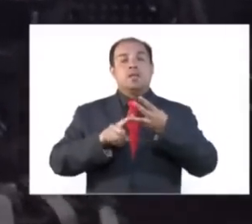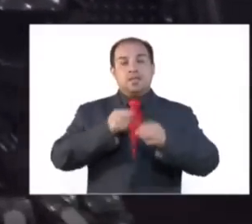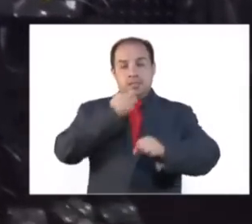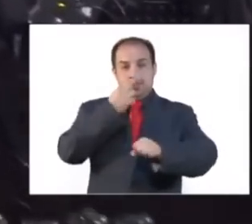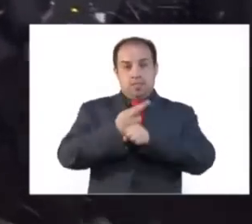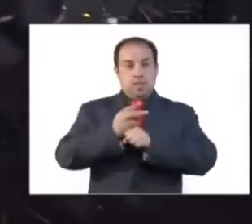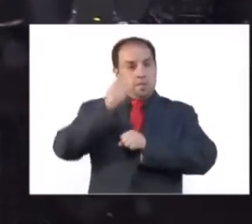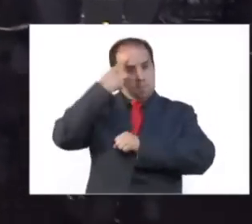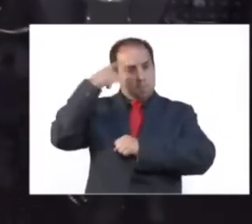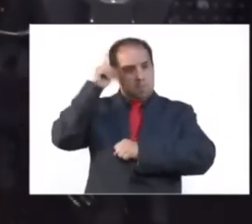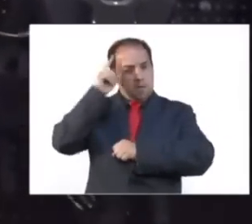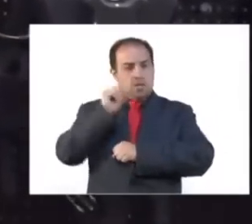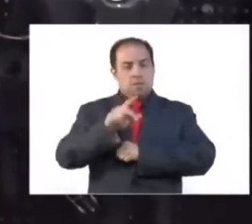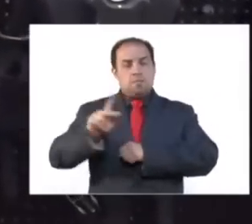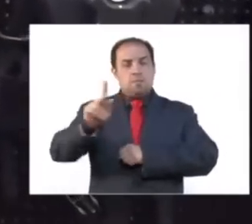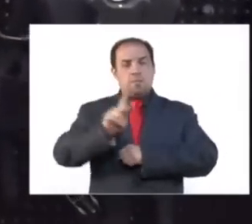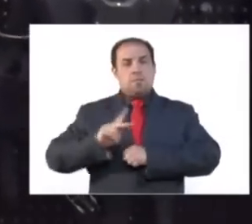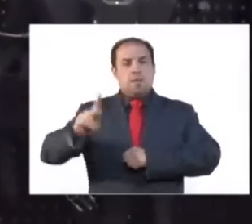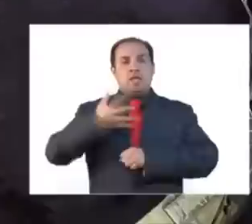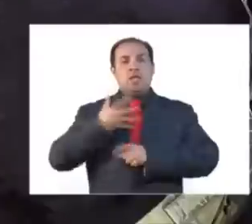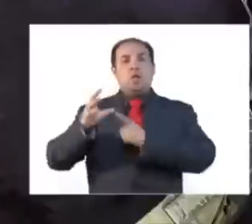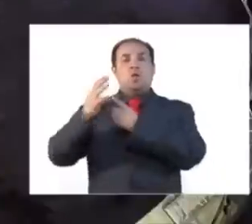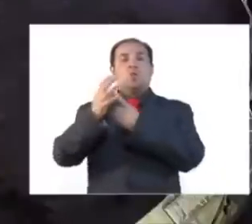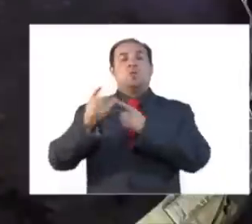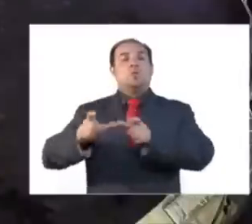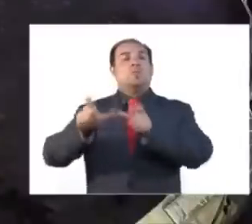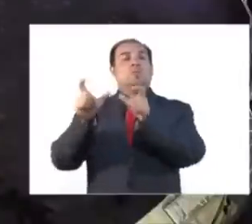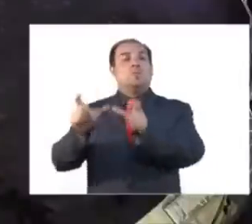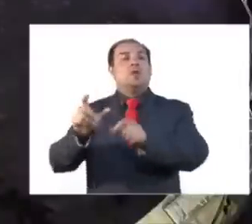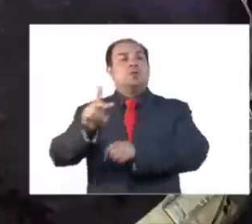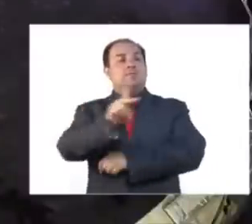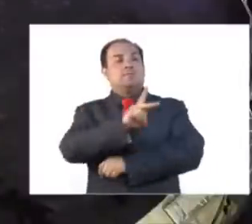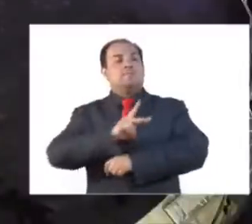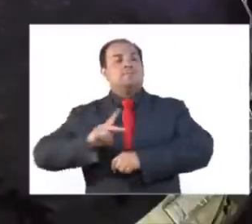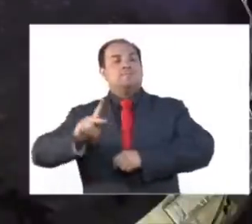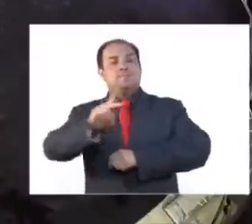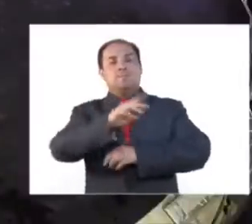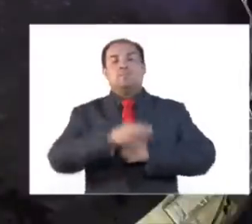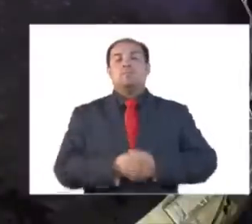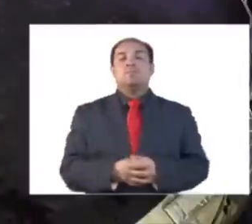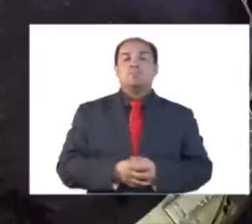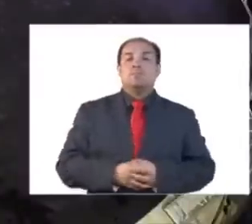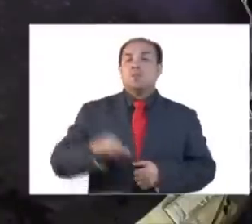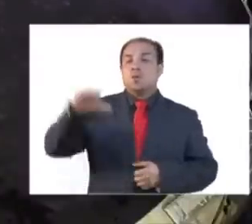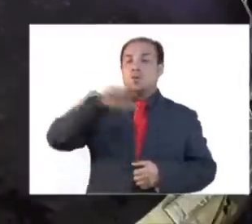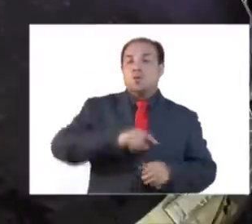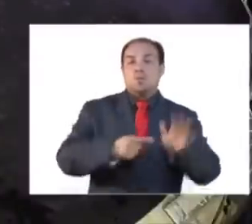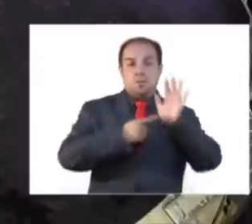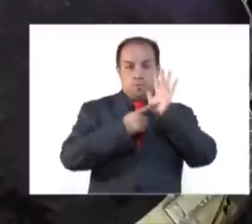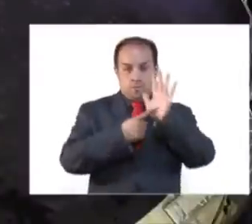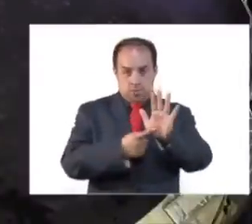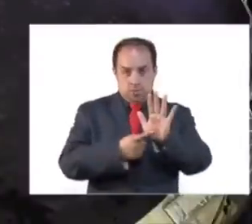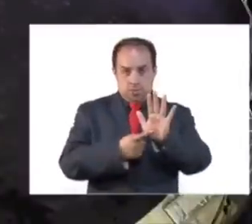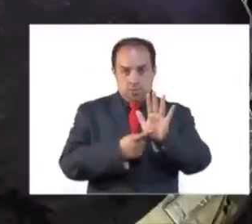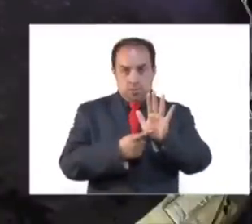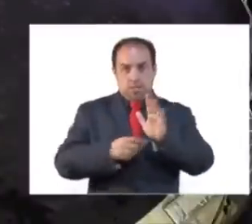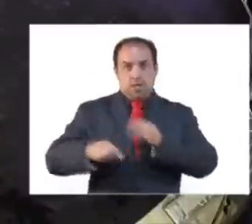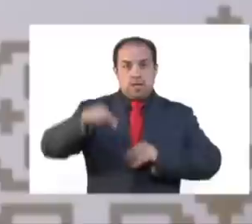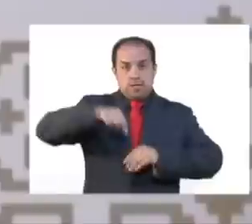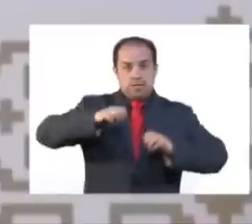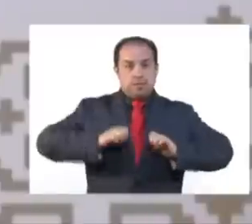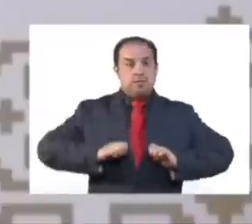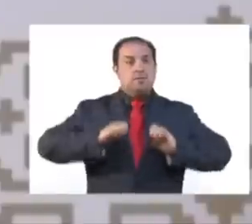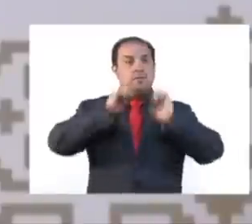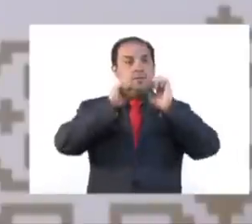a través de las comisiones de seguridad ciudadana. Entonces, el día de hoy, pues les vamos a presentar este centro